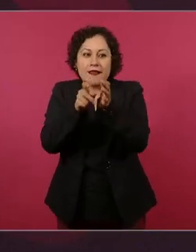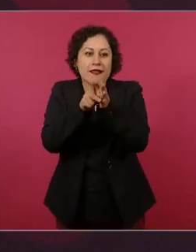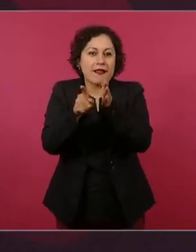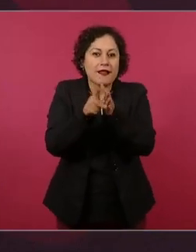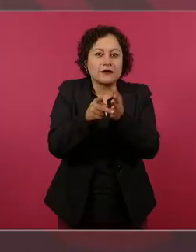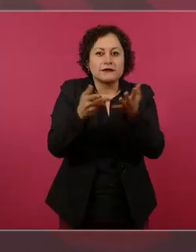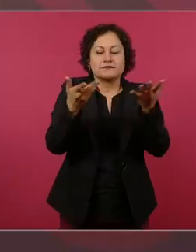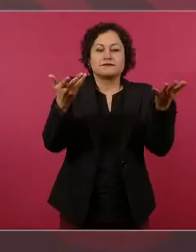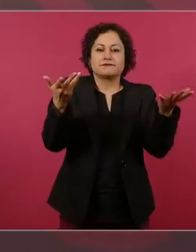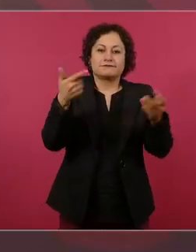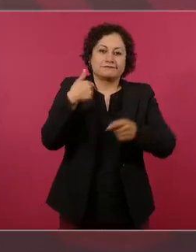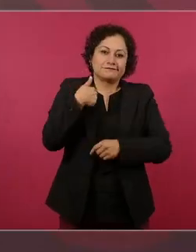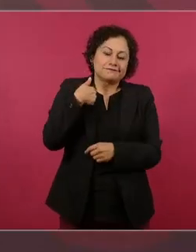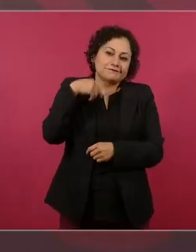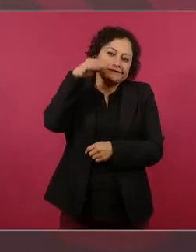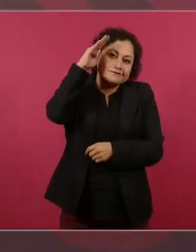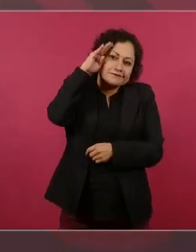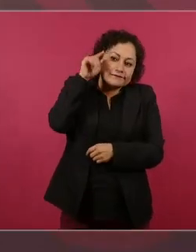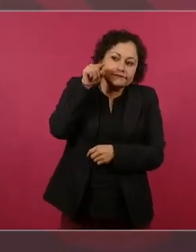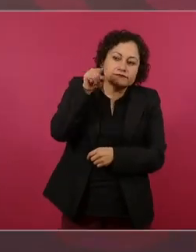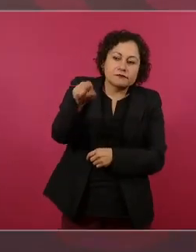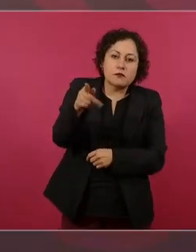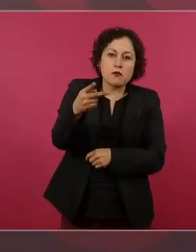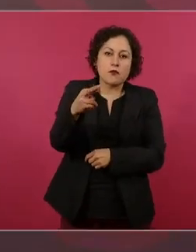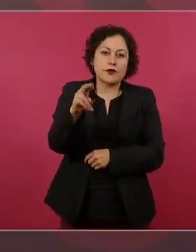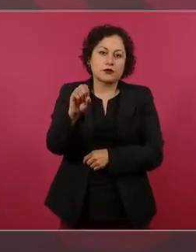Es de sabios cambiar de opinión.